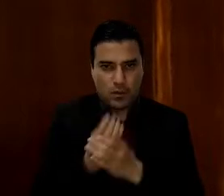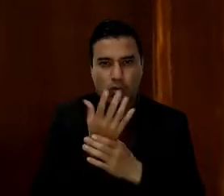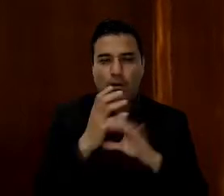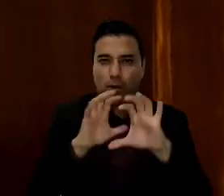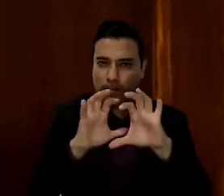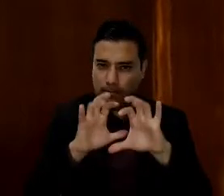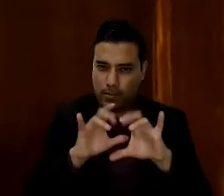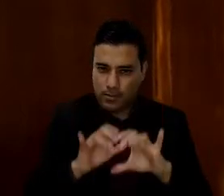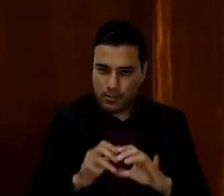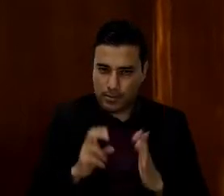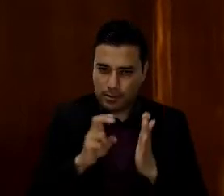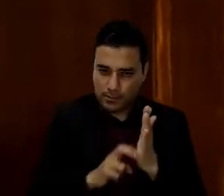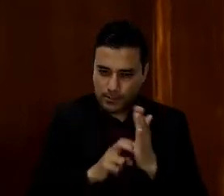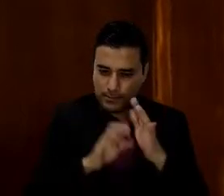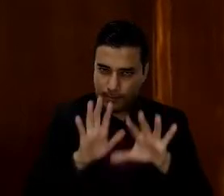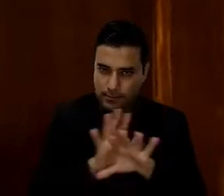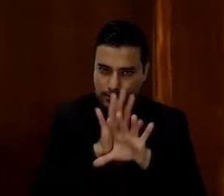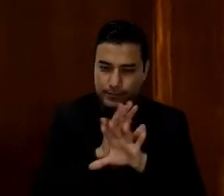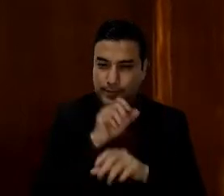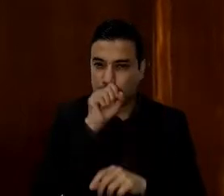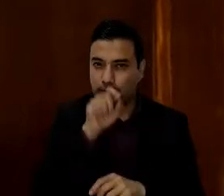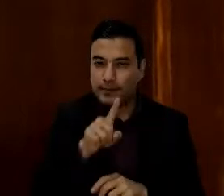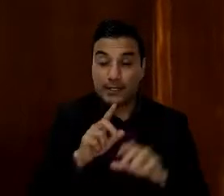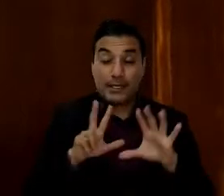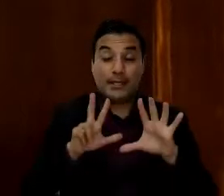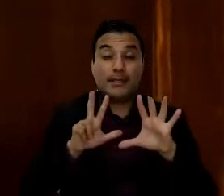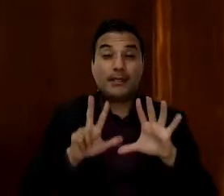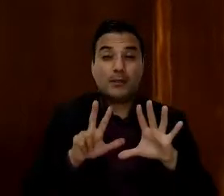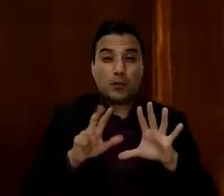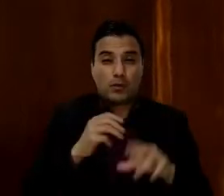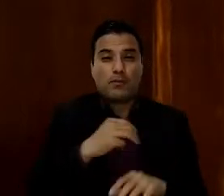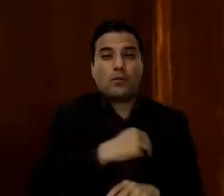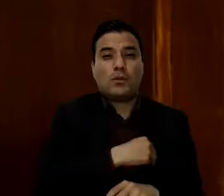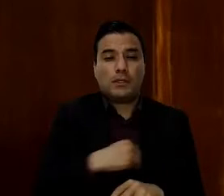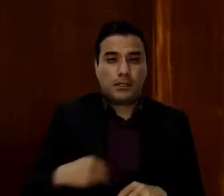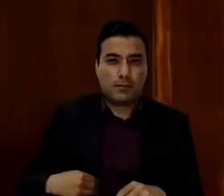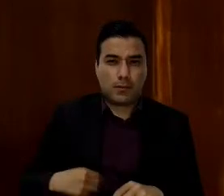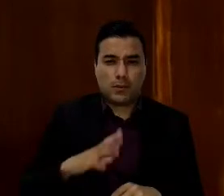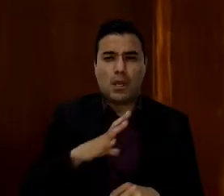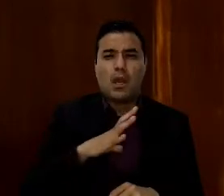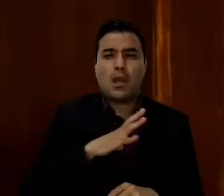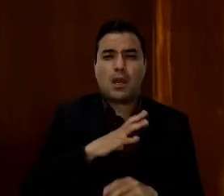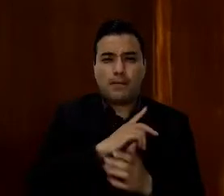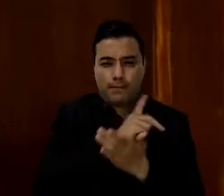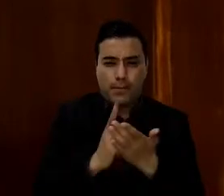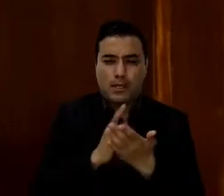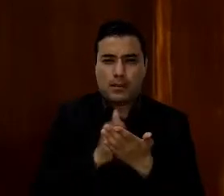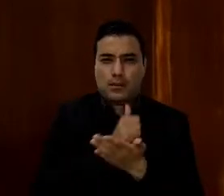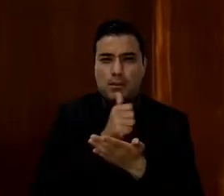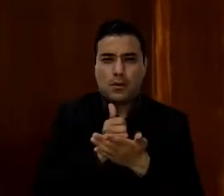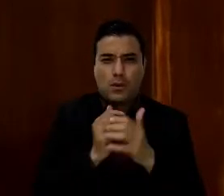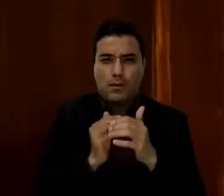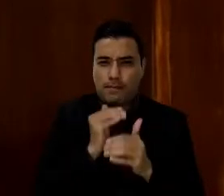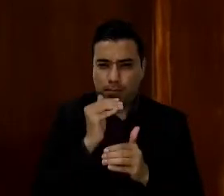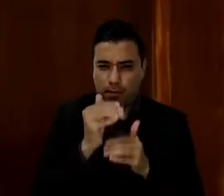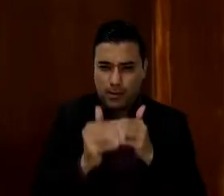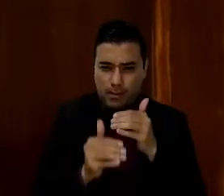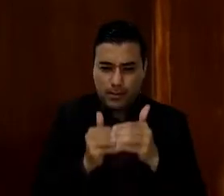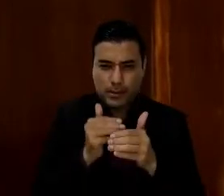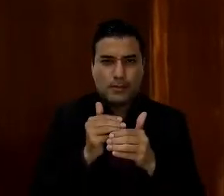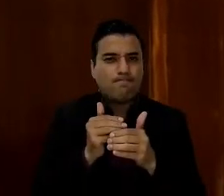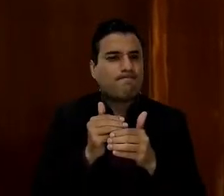rubro. De igual manera, 18 municipios cuentan con planes de desarrollo urbano